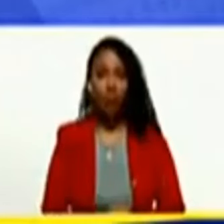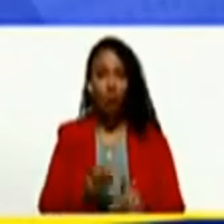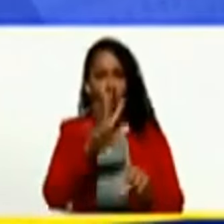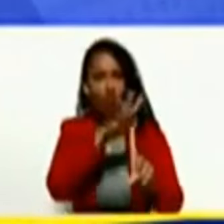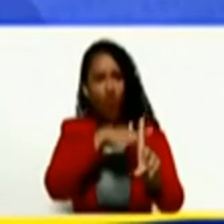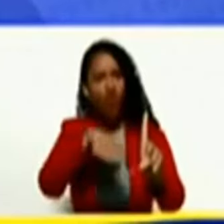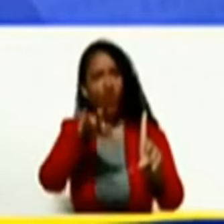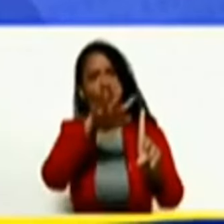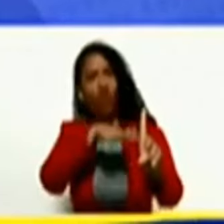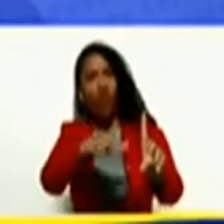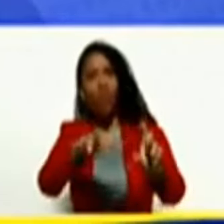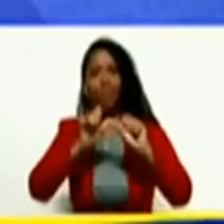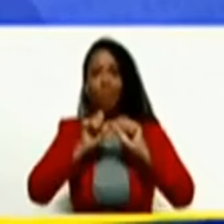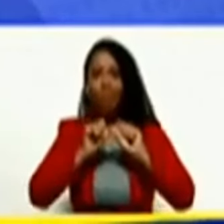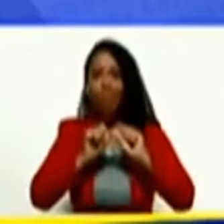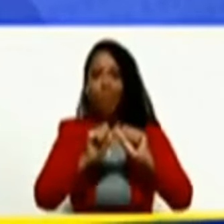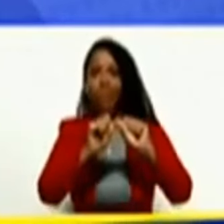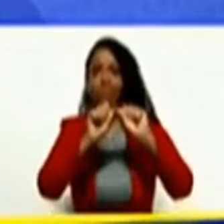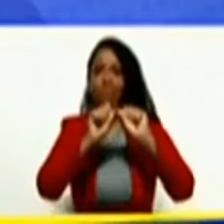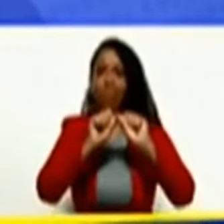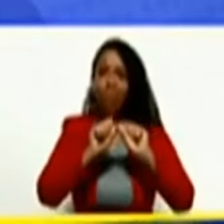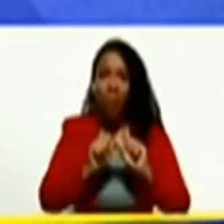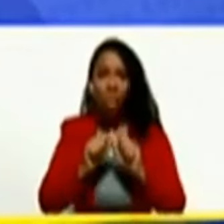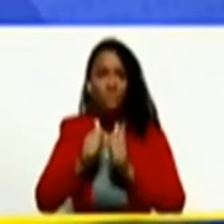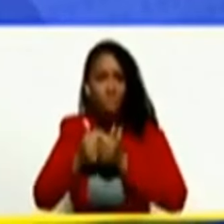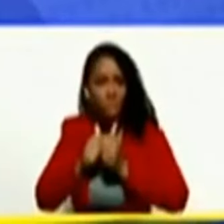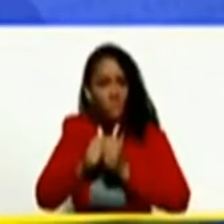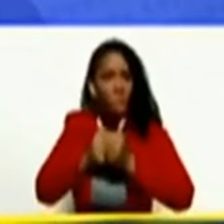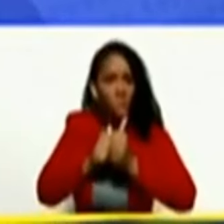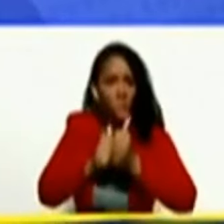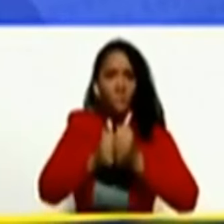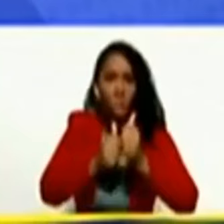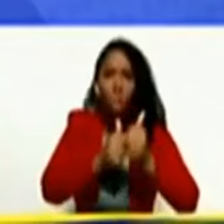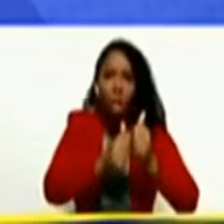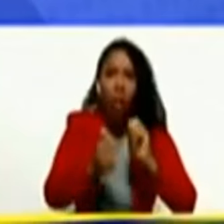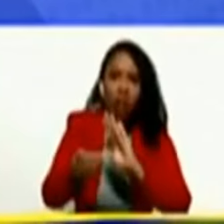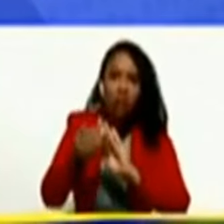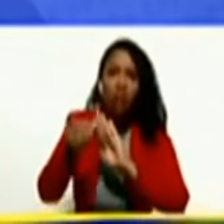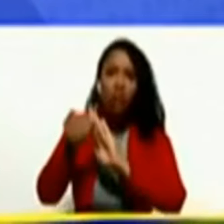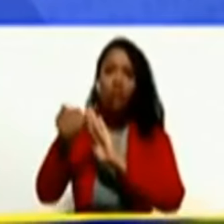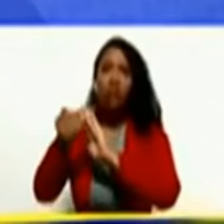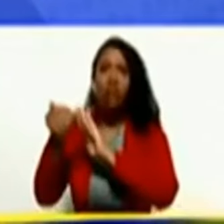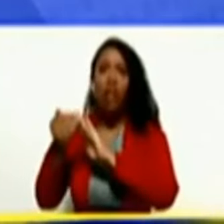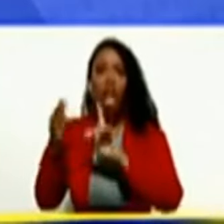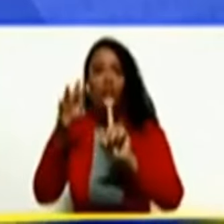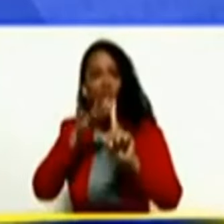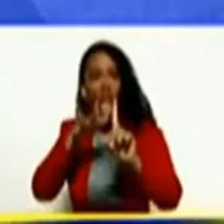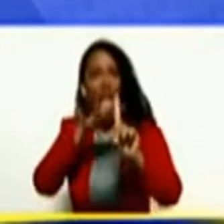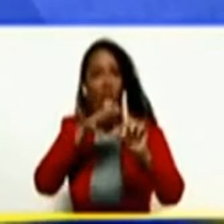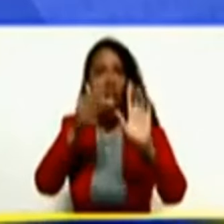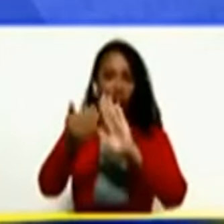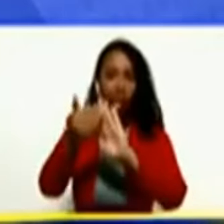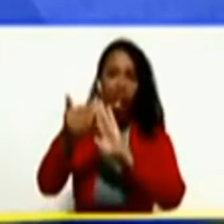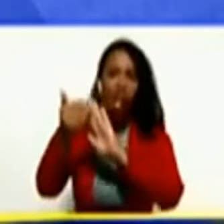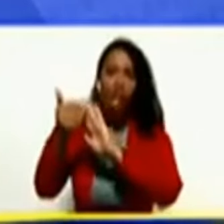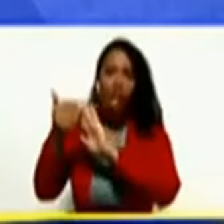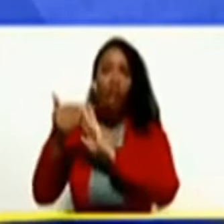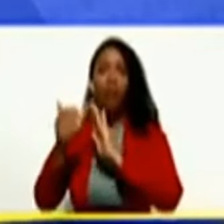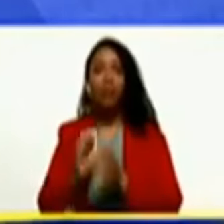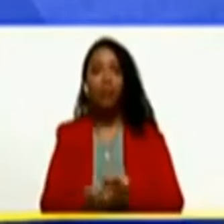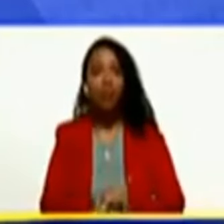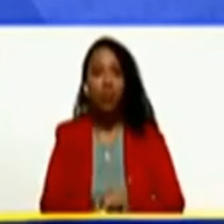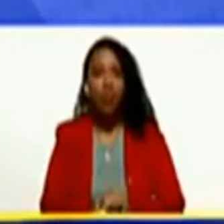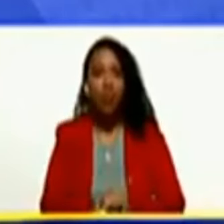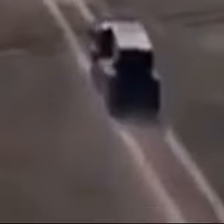definición concreta sobre fechas y candidaturas. En el año 2024 se perfila como un periodo crítico para Venezuela, donde la política, la diplomacia